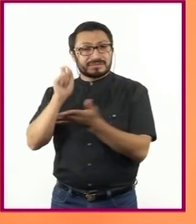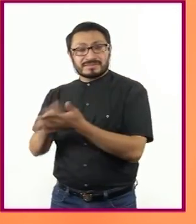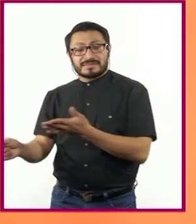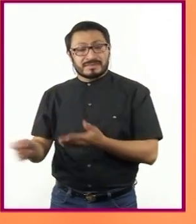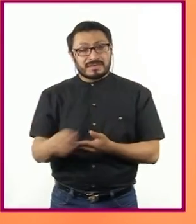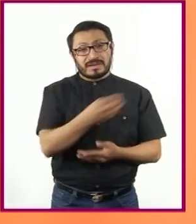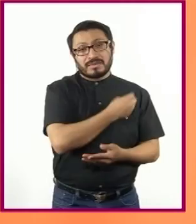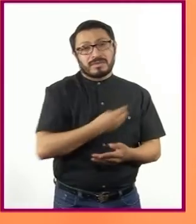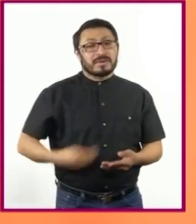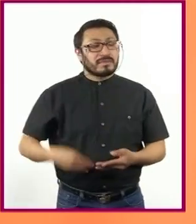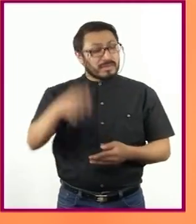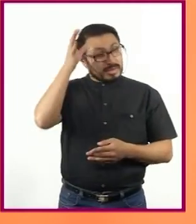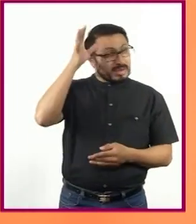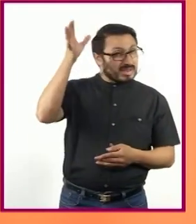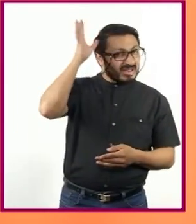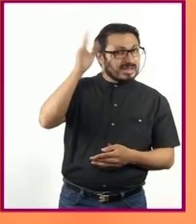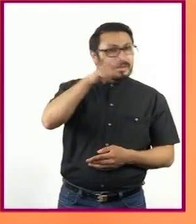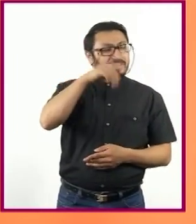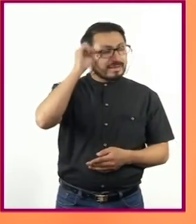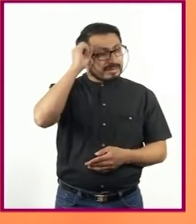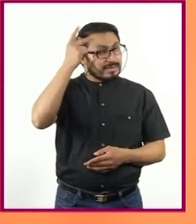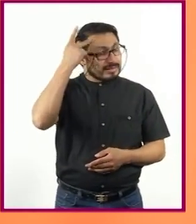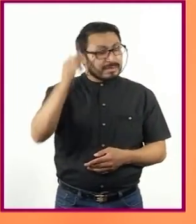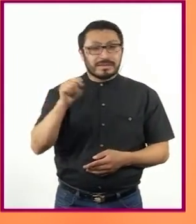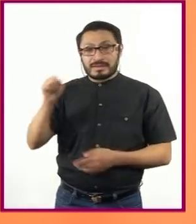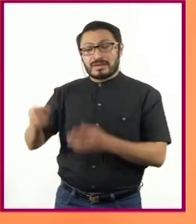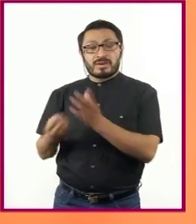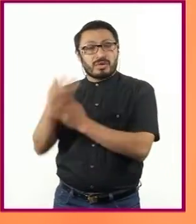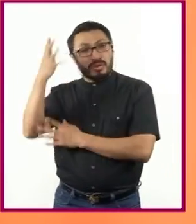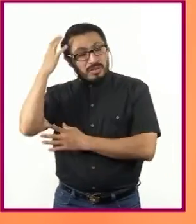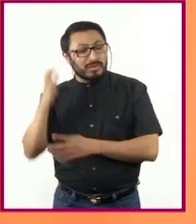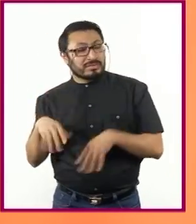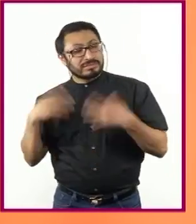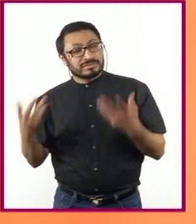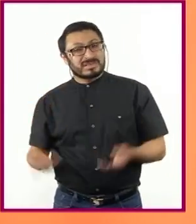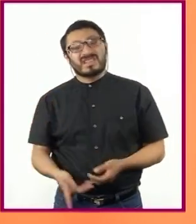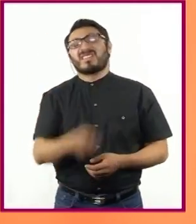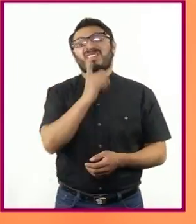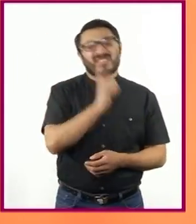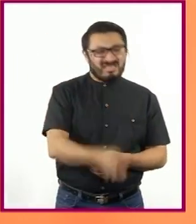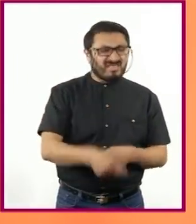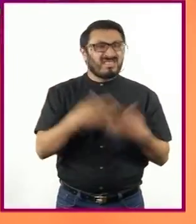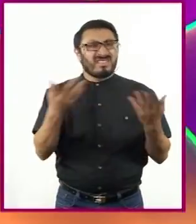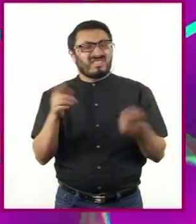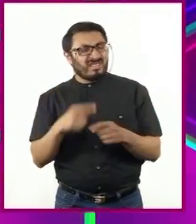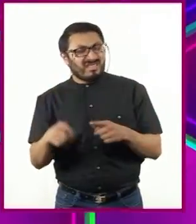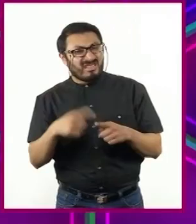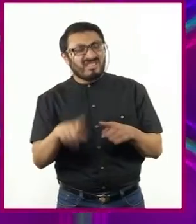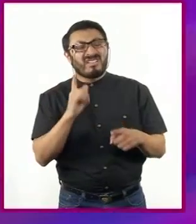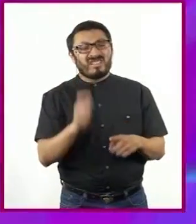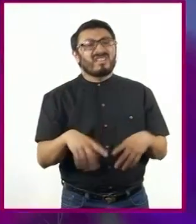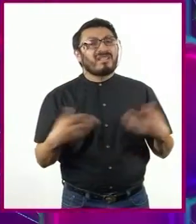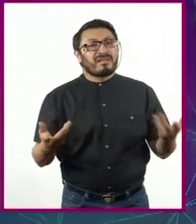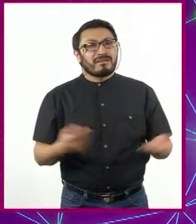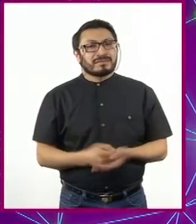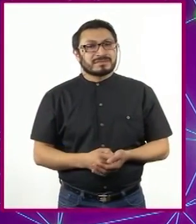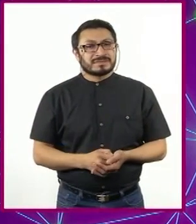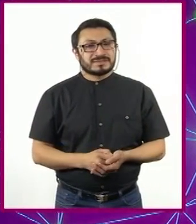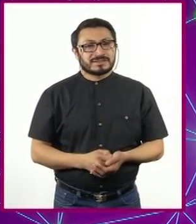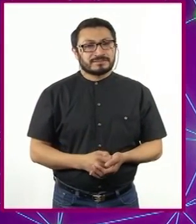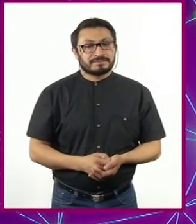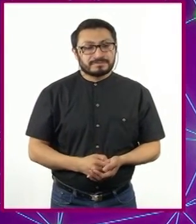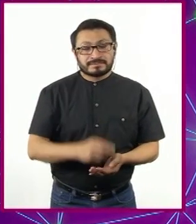el municipio de Moctezuma, en San Luis Potosí y Nuevo León? ¿Qué significan estas diferencias?